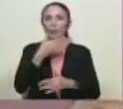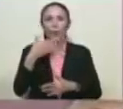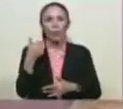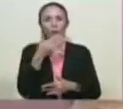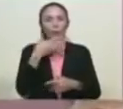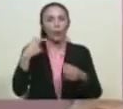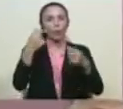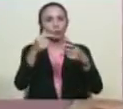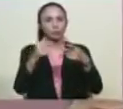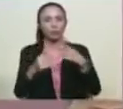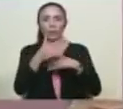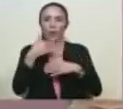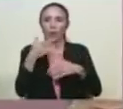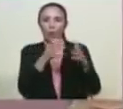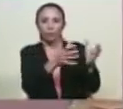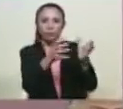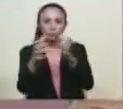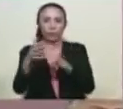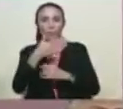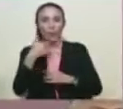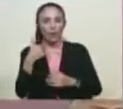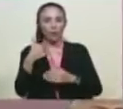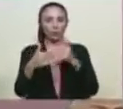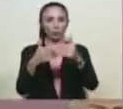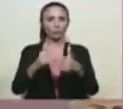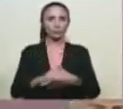mejorando todo lo que haya que mejorar,